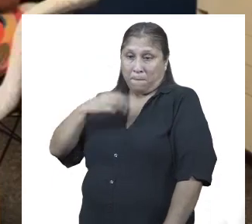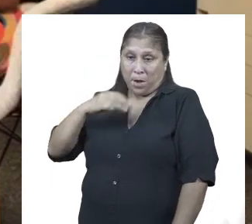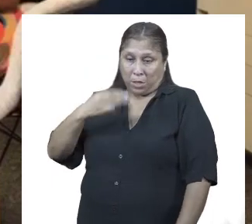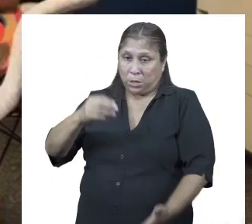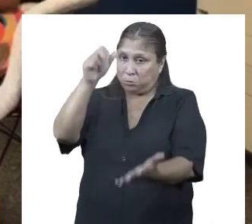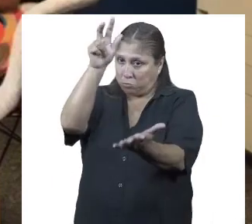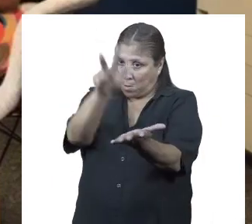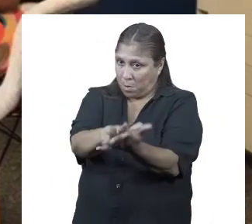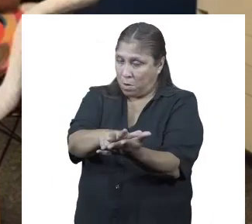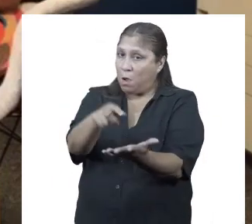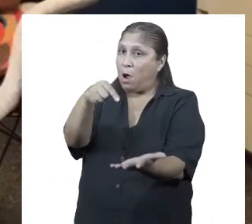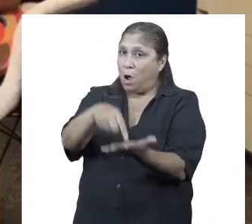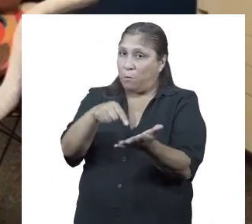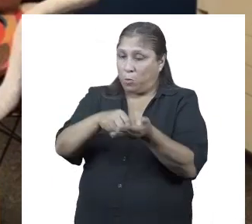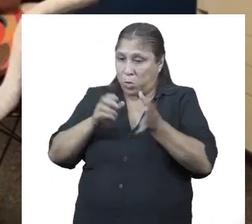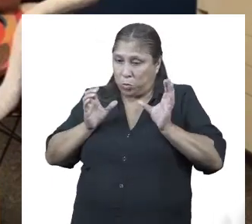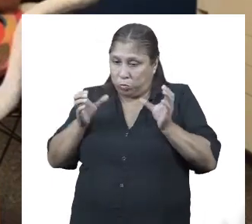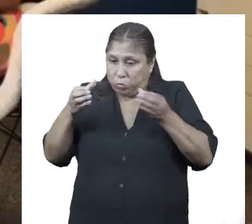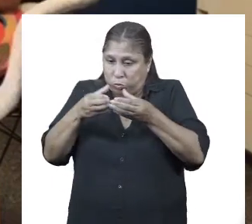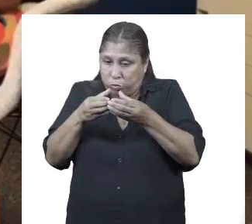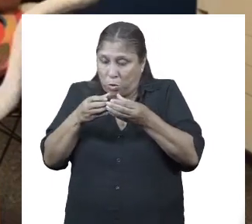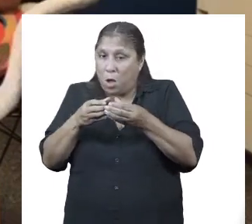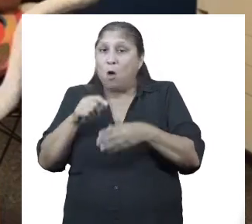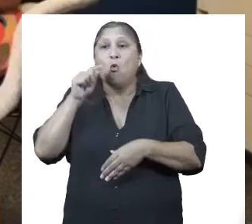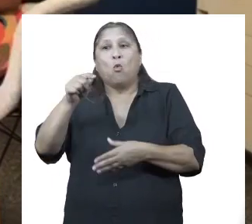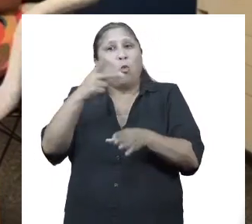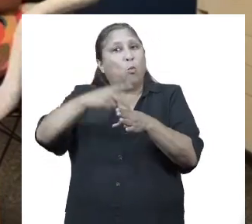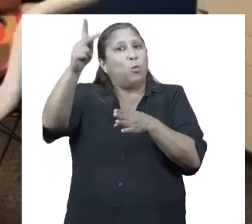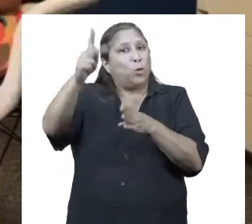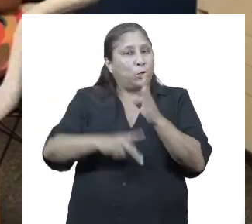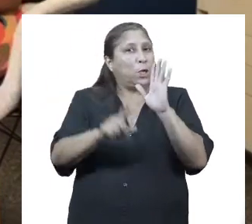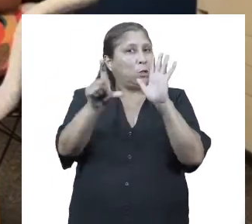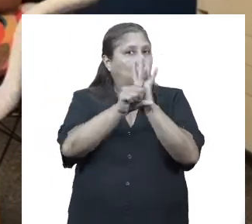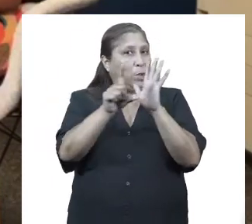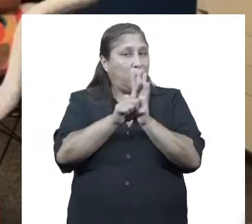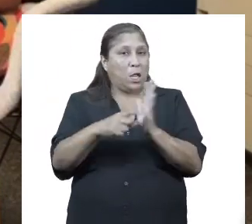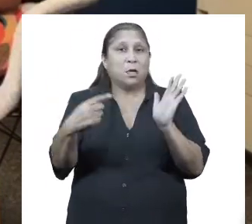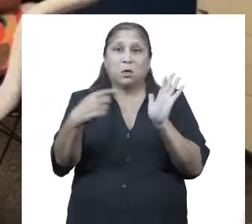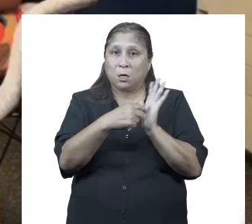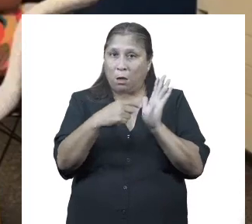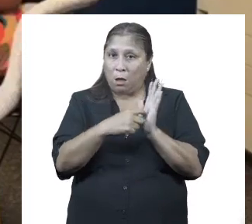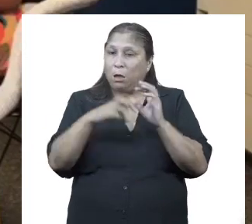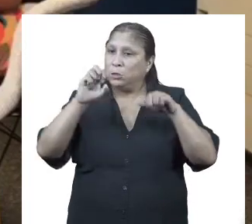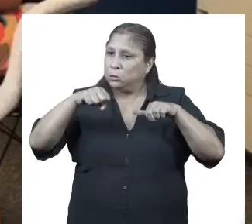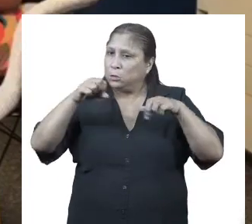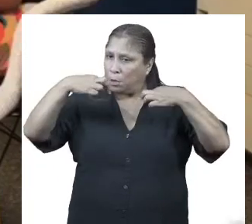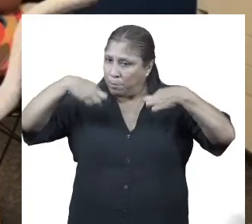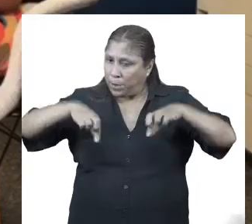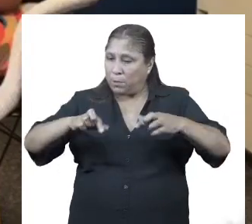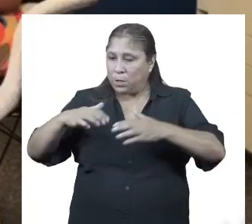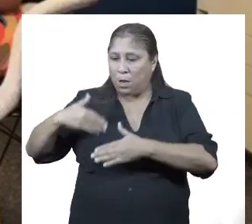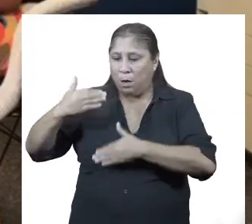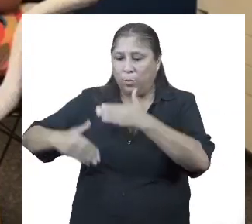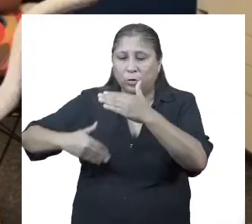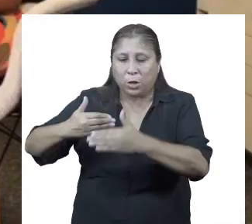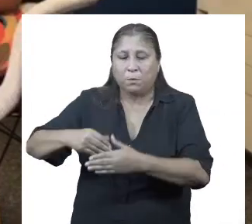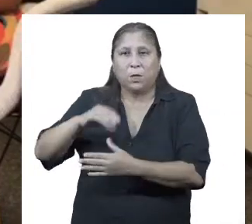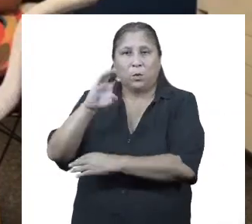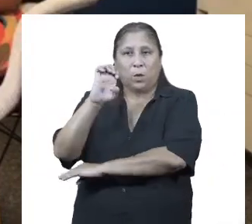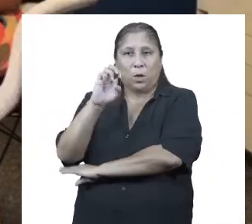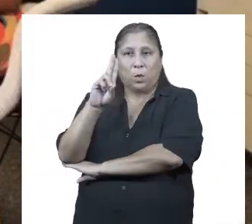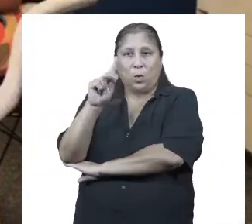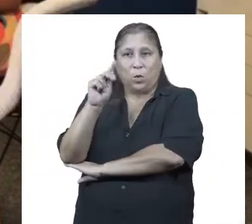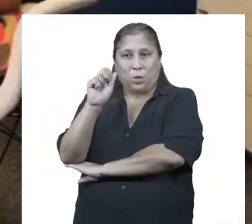ha aprobado en la Cámara de Diputados un proyecto legislativo que legaliza y que regula el procedimiento de